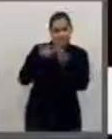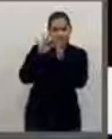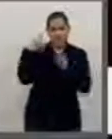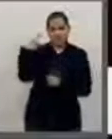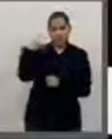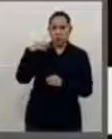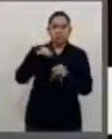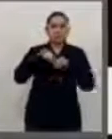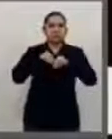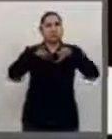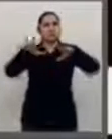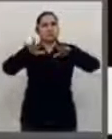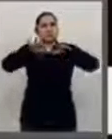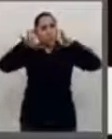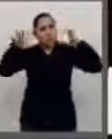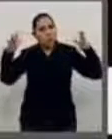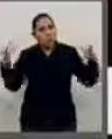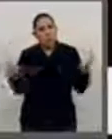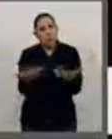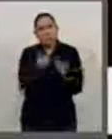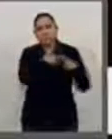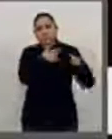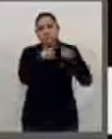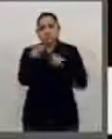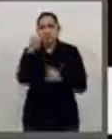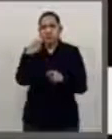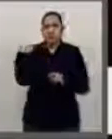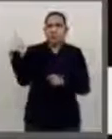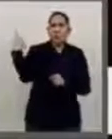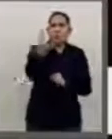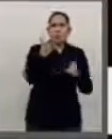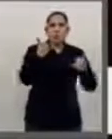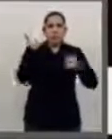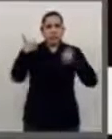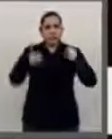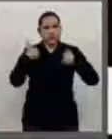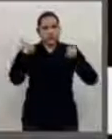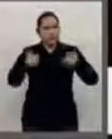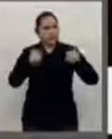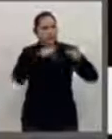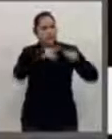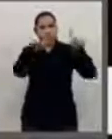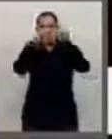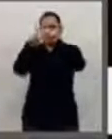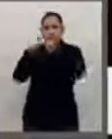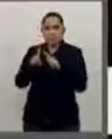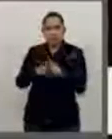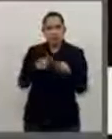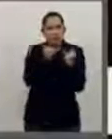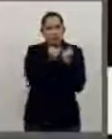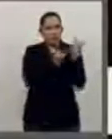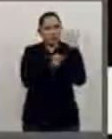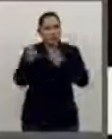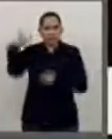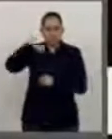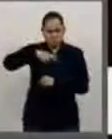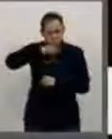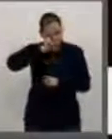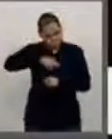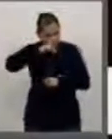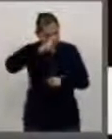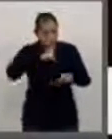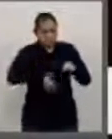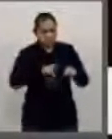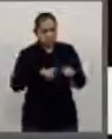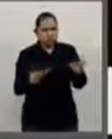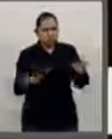de una generación de jóvenes de diferentes coordenadas del planeta, signos anunciadores tales como el pelo largo